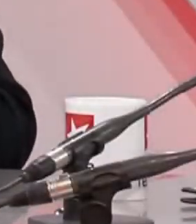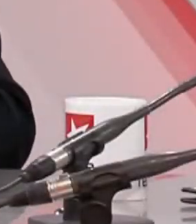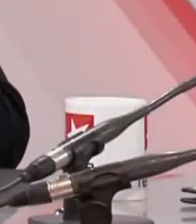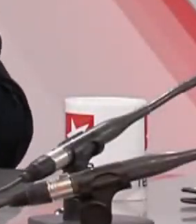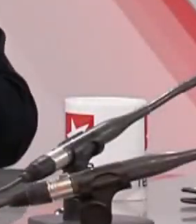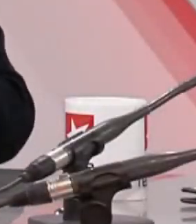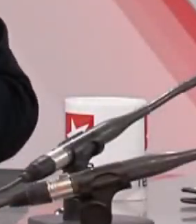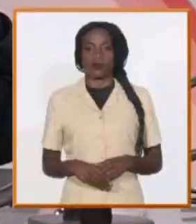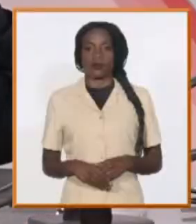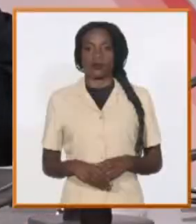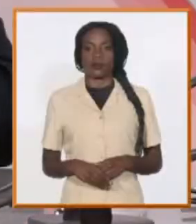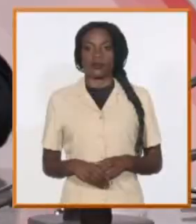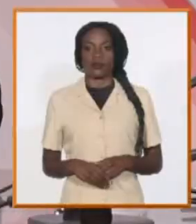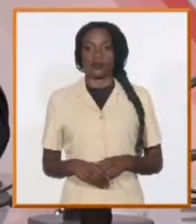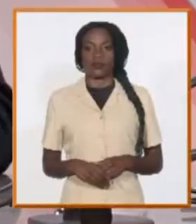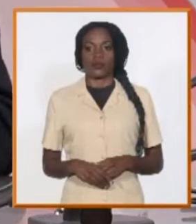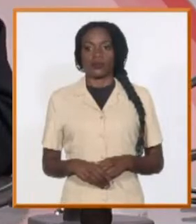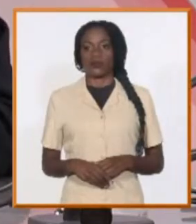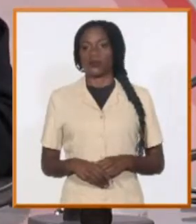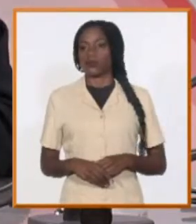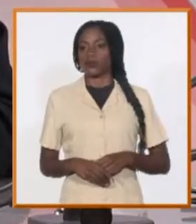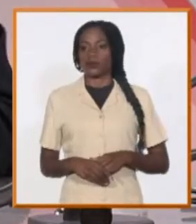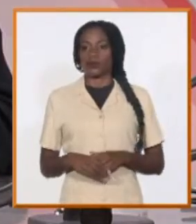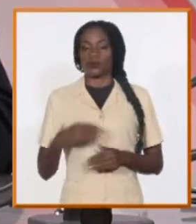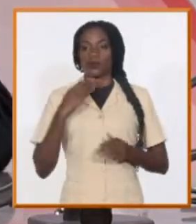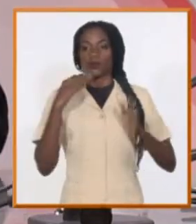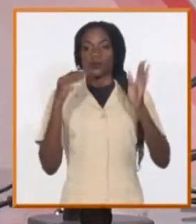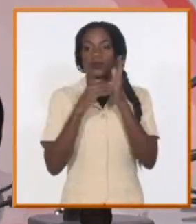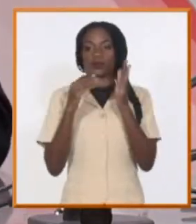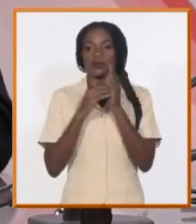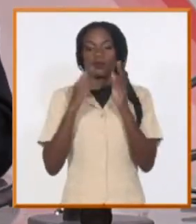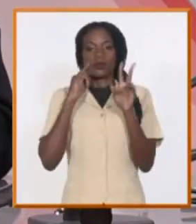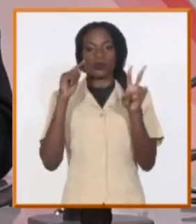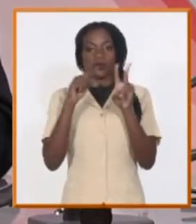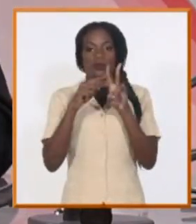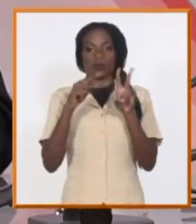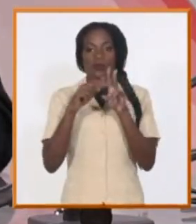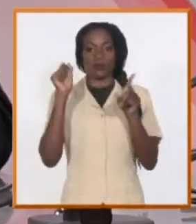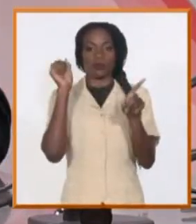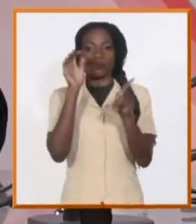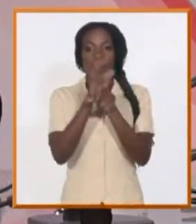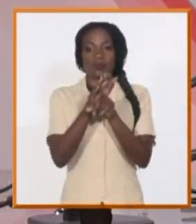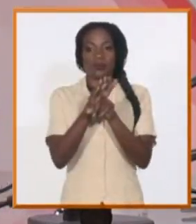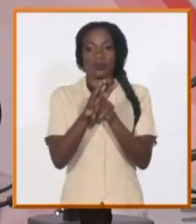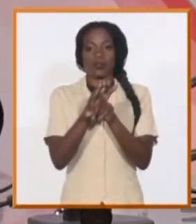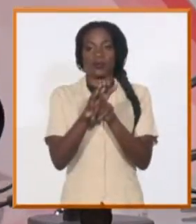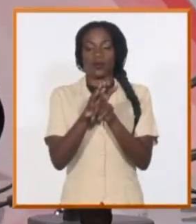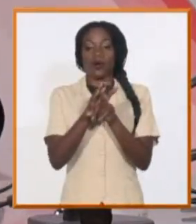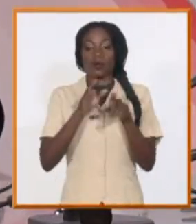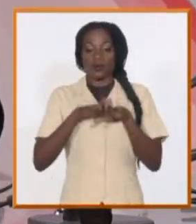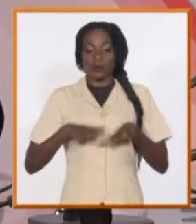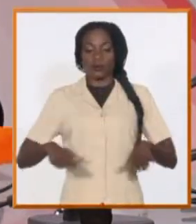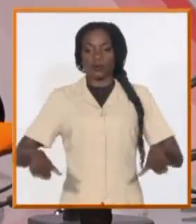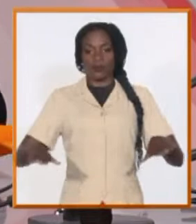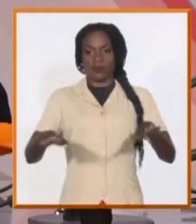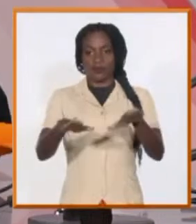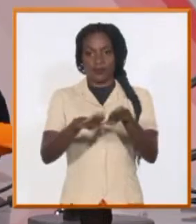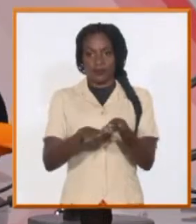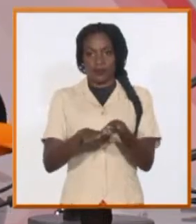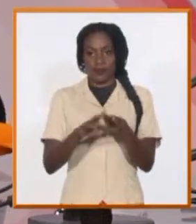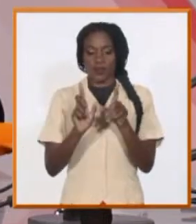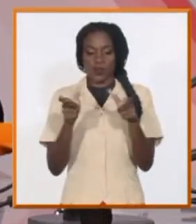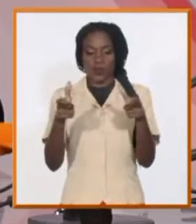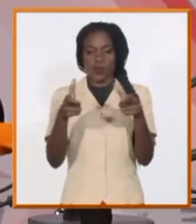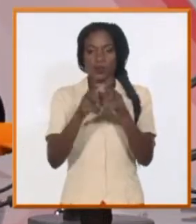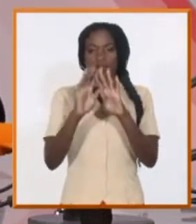Muy buenas tardes, estimados televidentes y radioyentes. Comenzamos hoy, pues, nuestra mesa redonda de